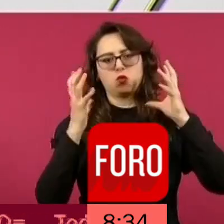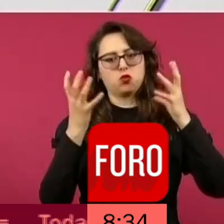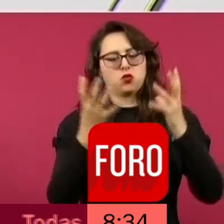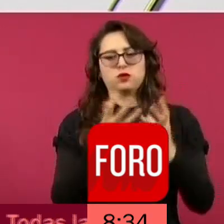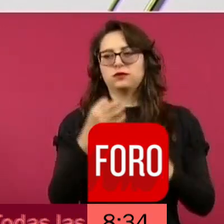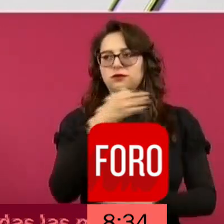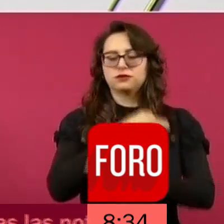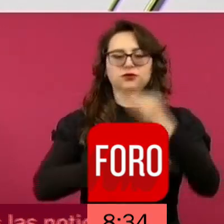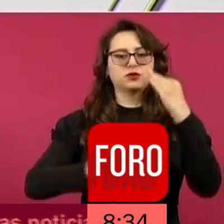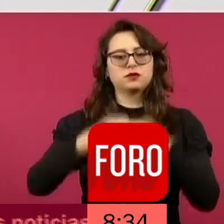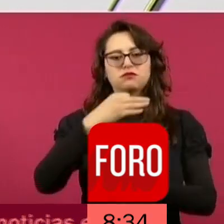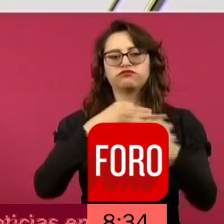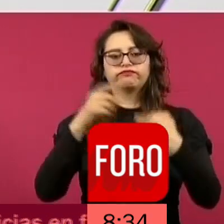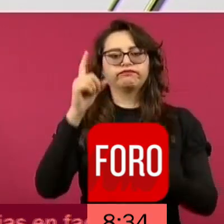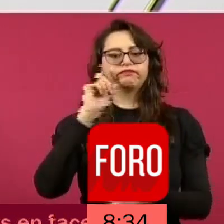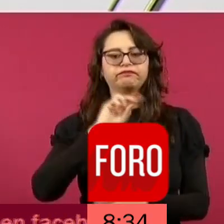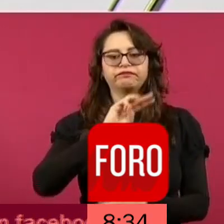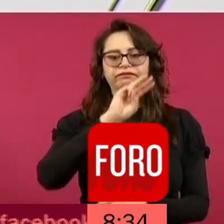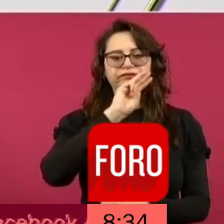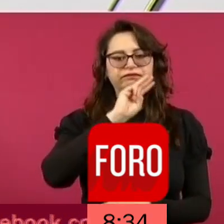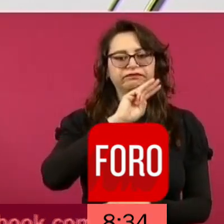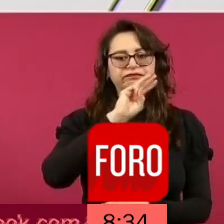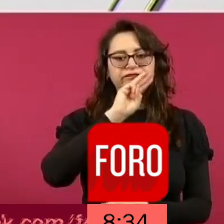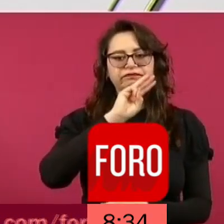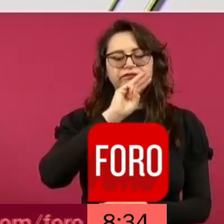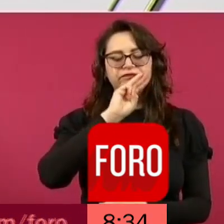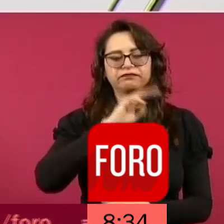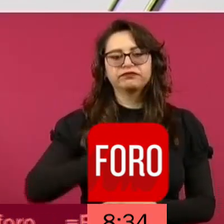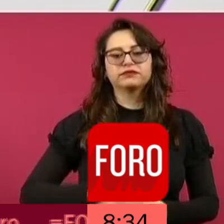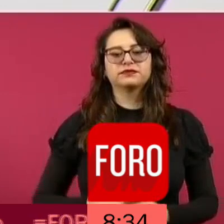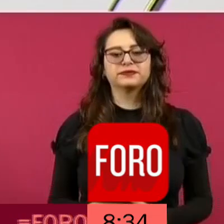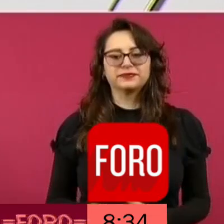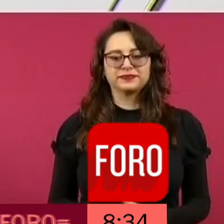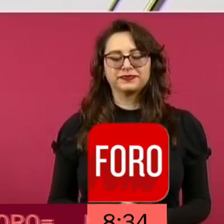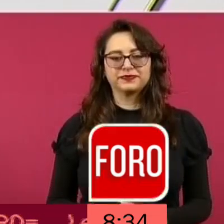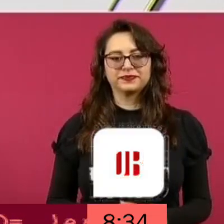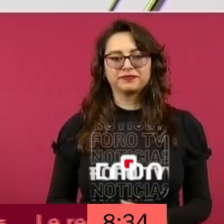De manera muy especial,